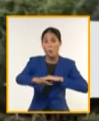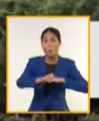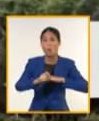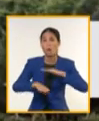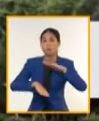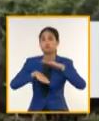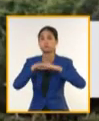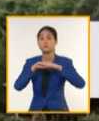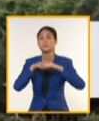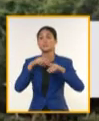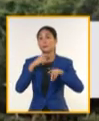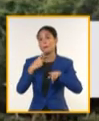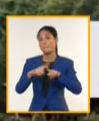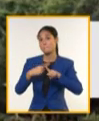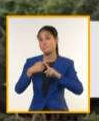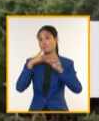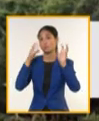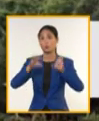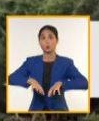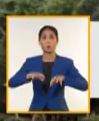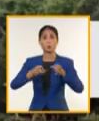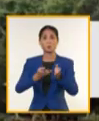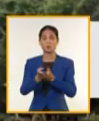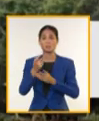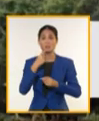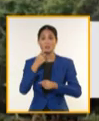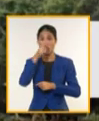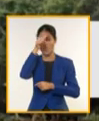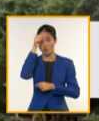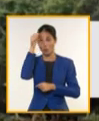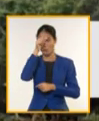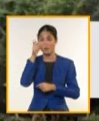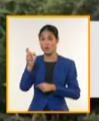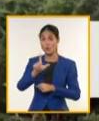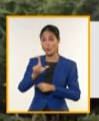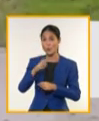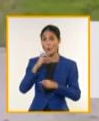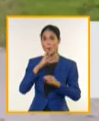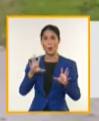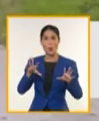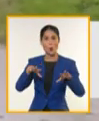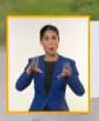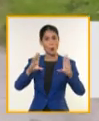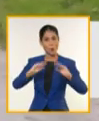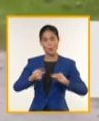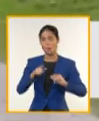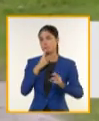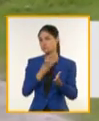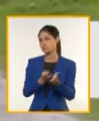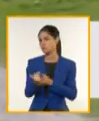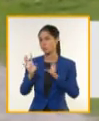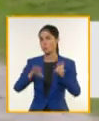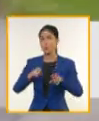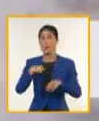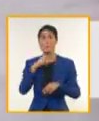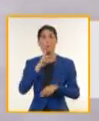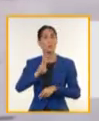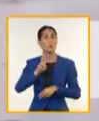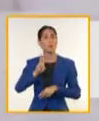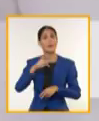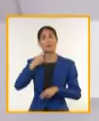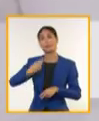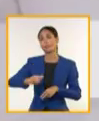las lluvias que amenazan con continuar en la noche de este domingo y del lunes, permanece el llamado a la población de adoptar las medidas pertinentes para